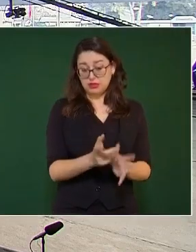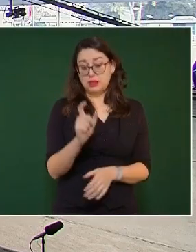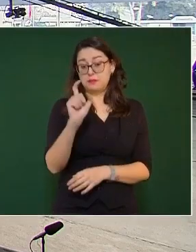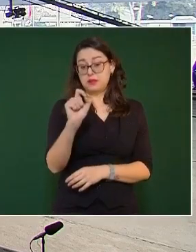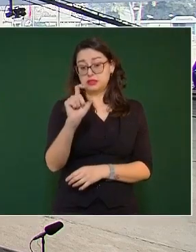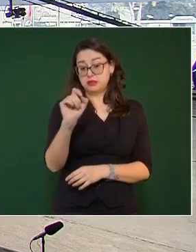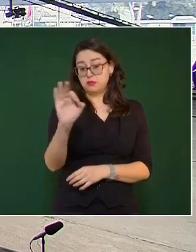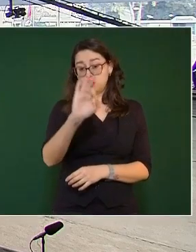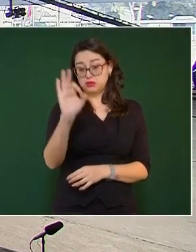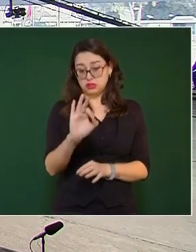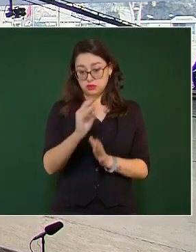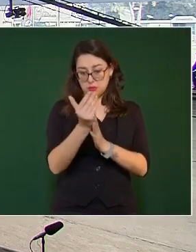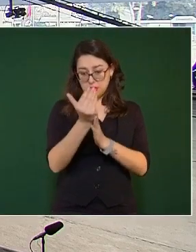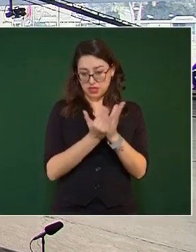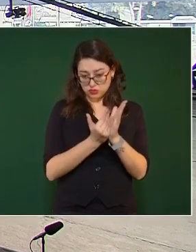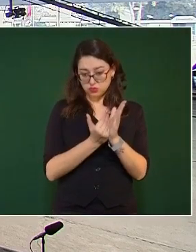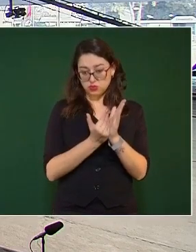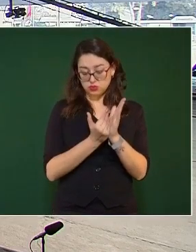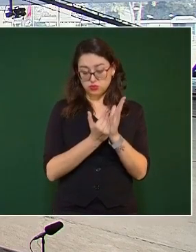en homicidio,